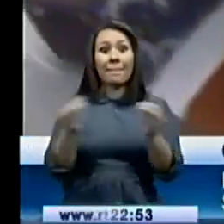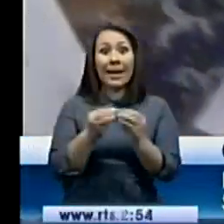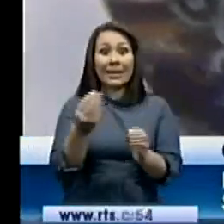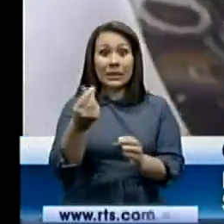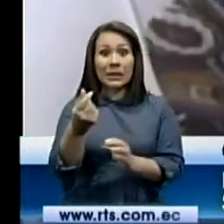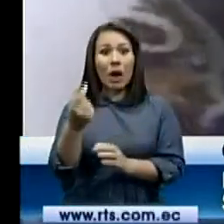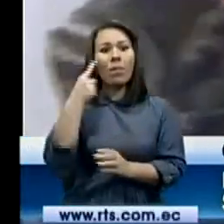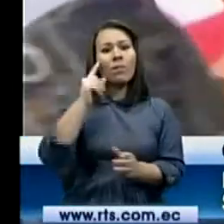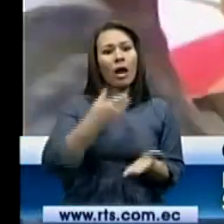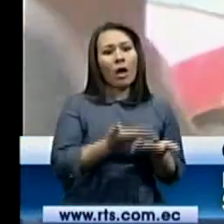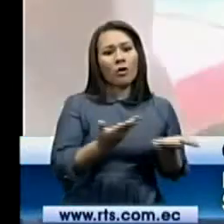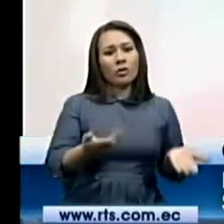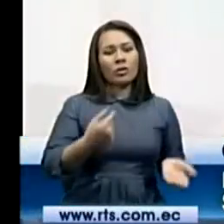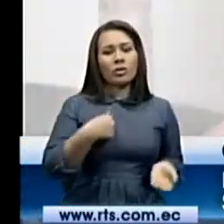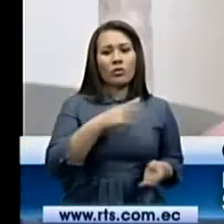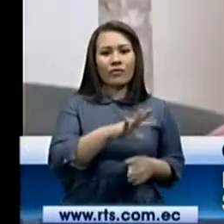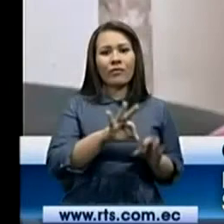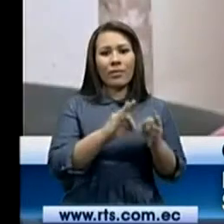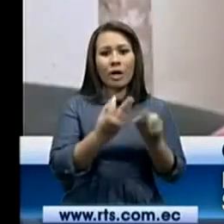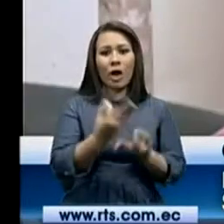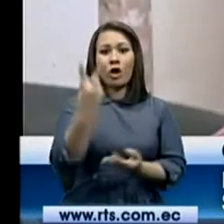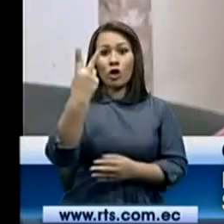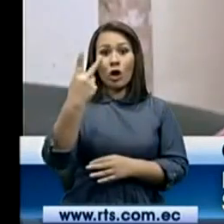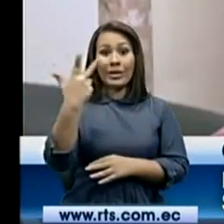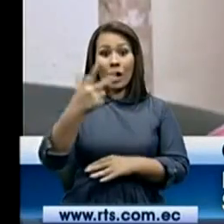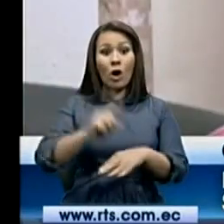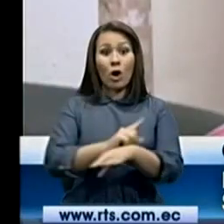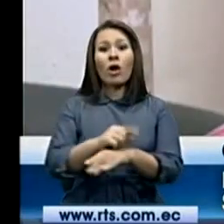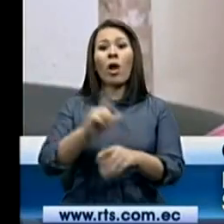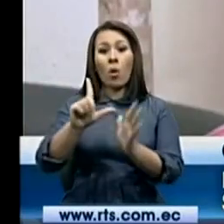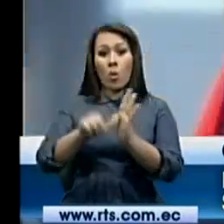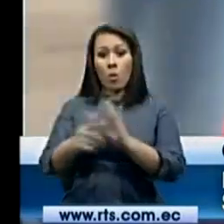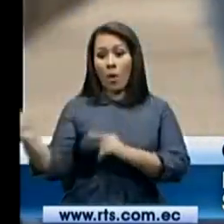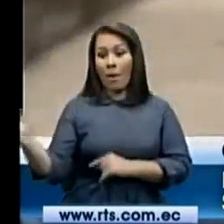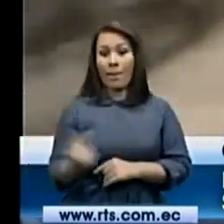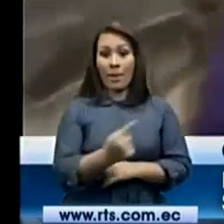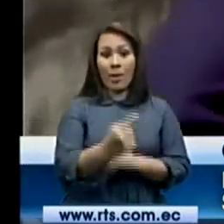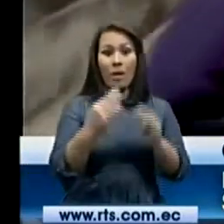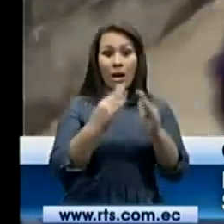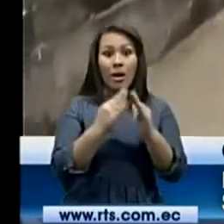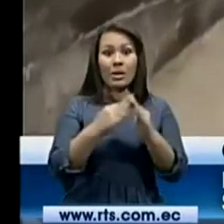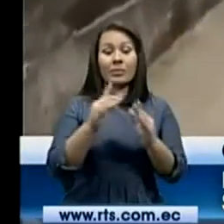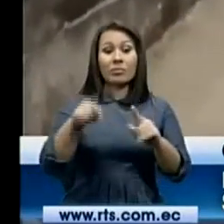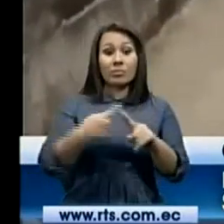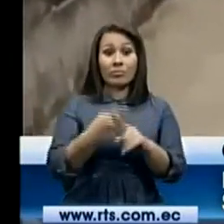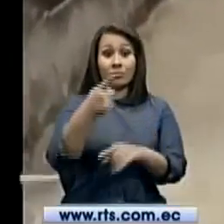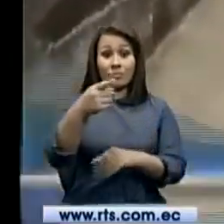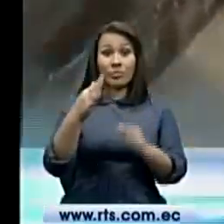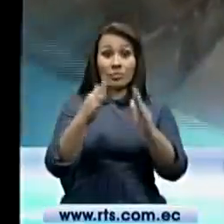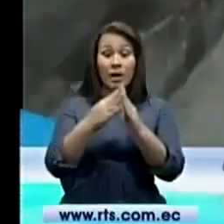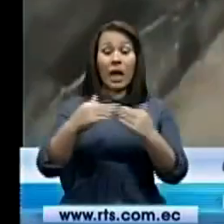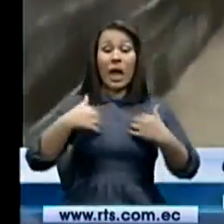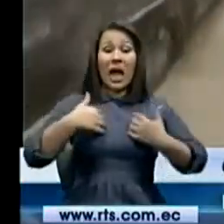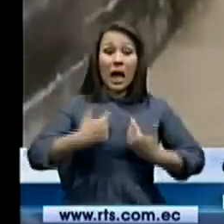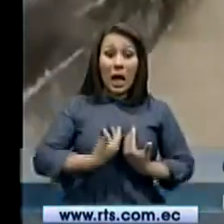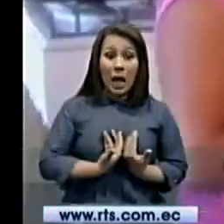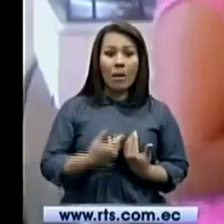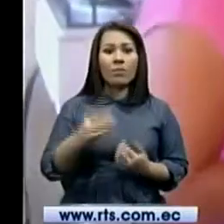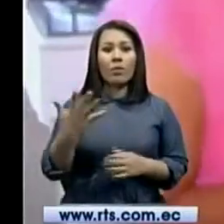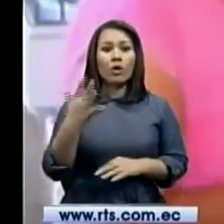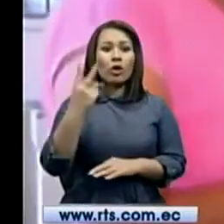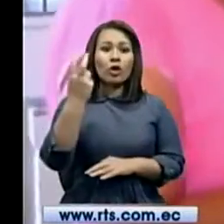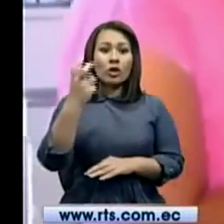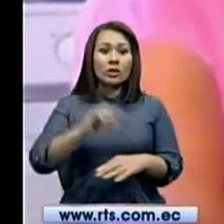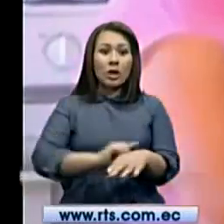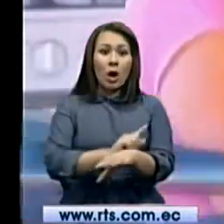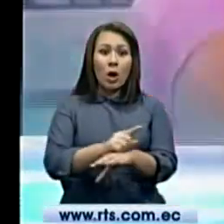familia. Venderé unas 2 o 3 horas, no vendo más porque de ahí ya vengo acá a la casa. Al llegar a su casa después de una jornada promedio de 12 horas,